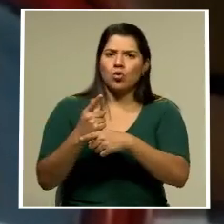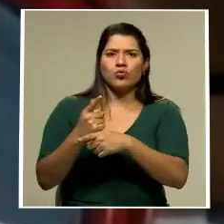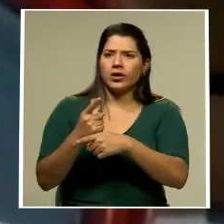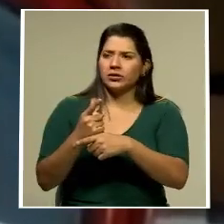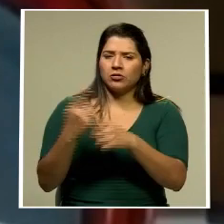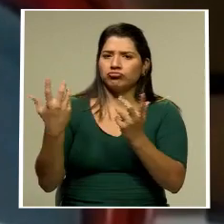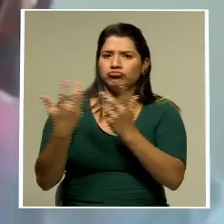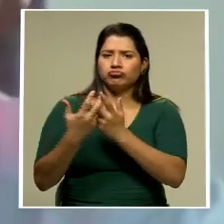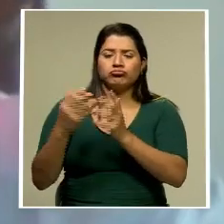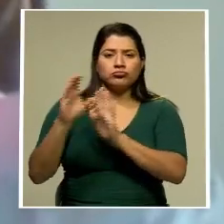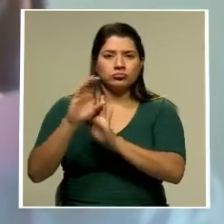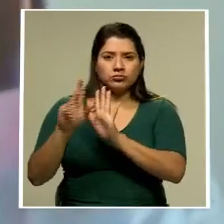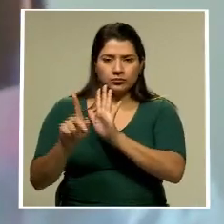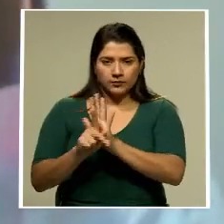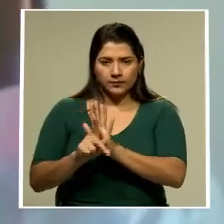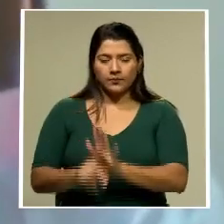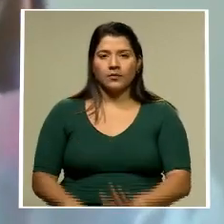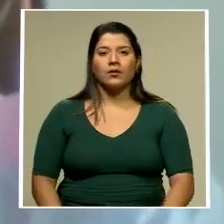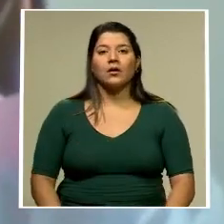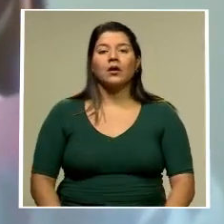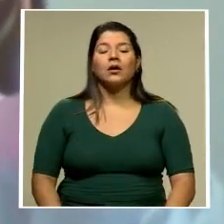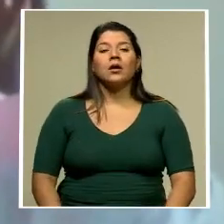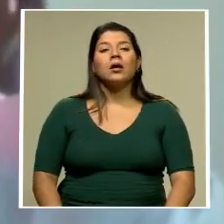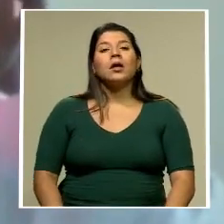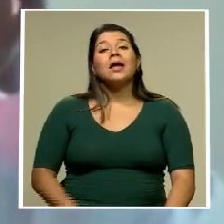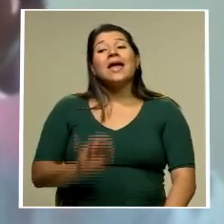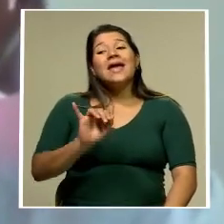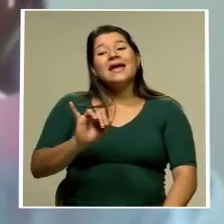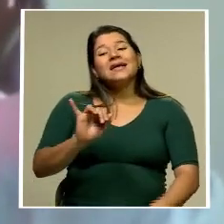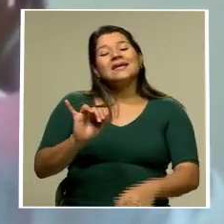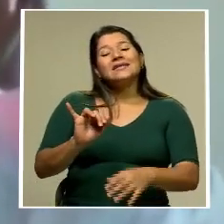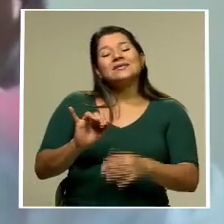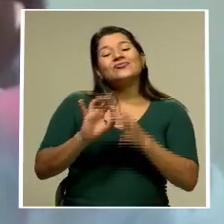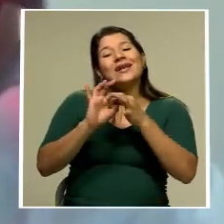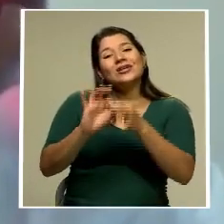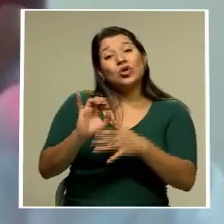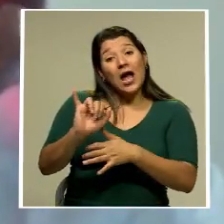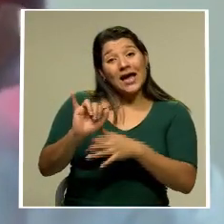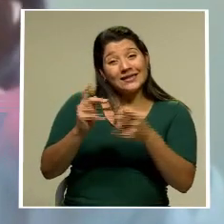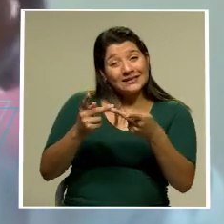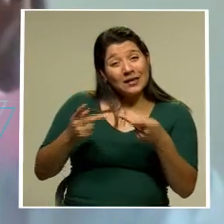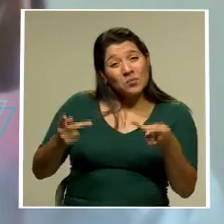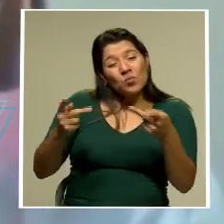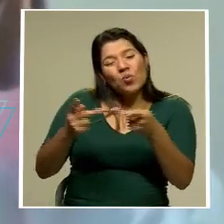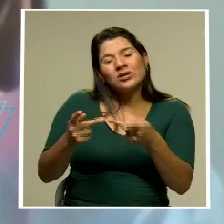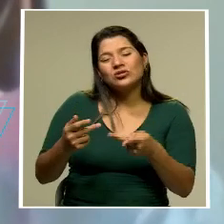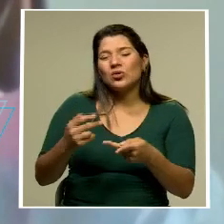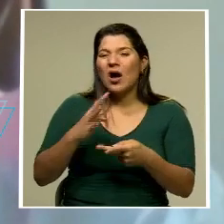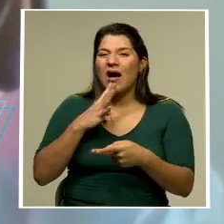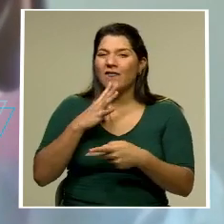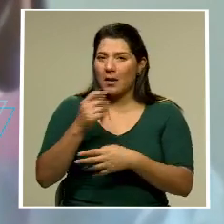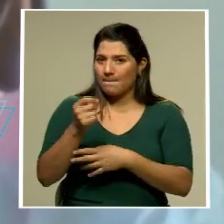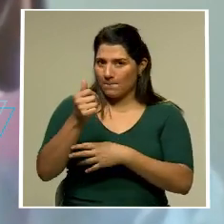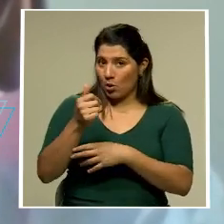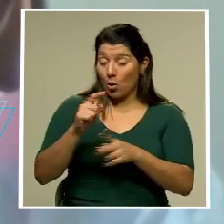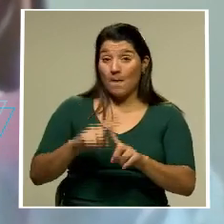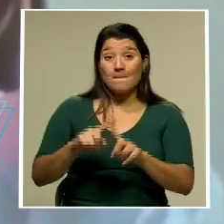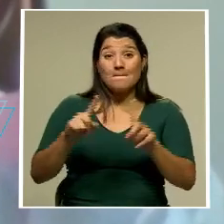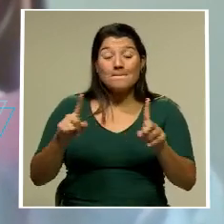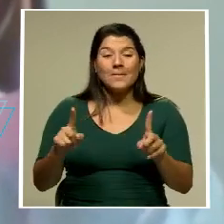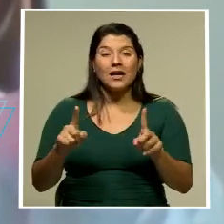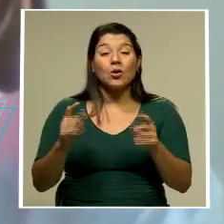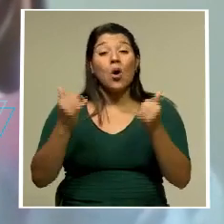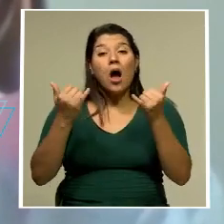la Constitución. La naturaleza de este cargo muy poco se ha hablado todavía de cierta manera, pero se trata actualmente,